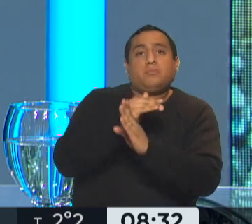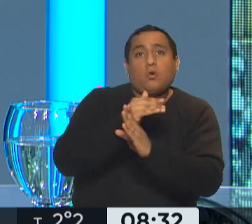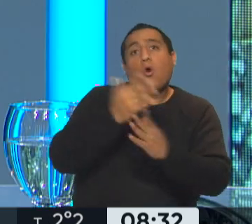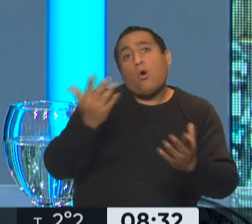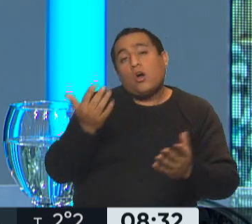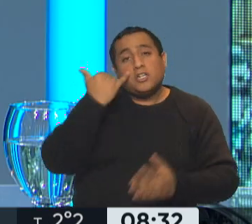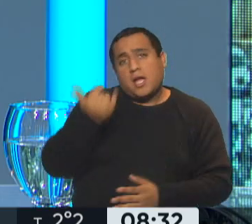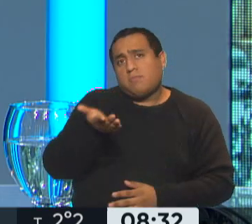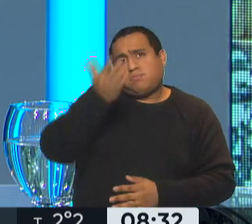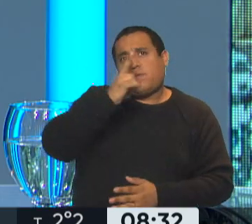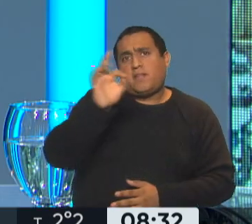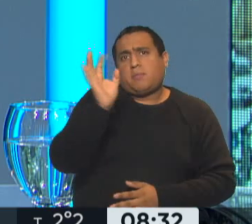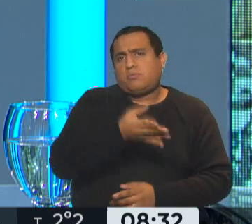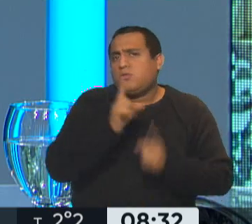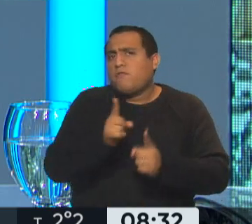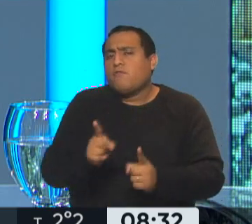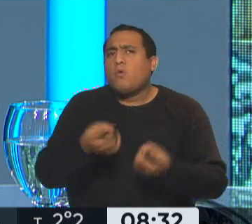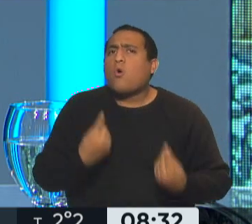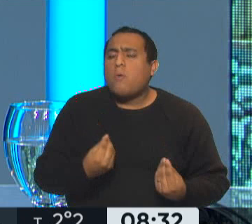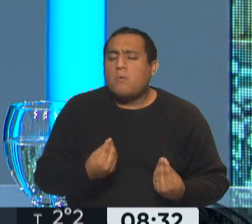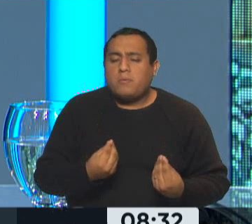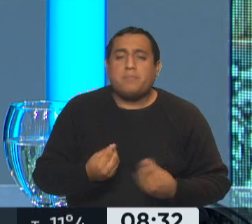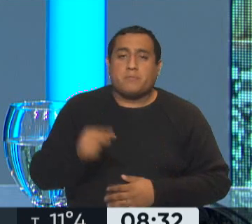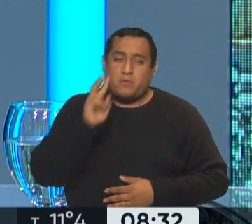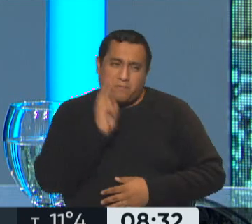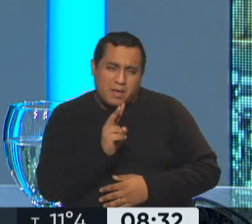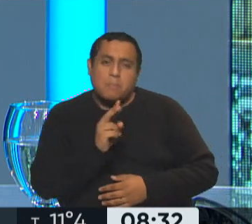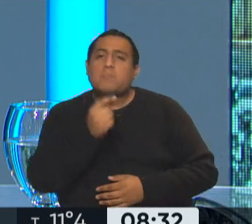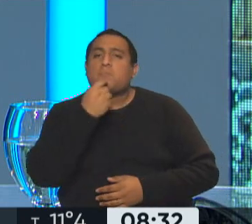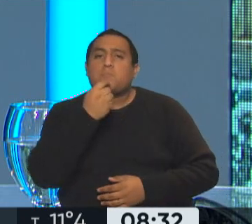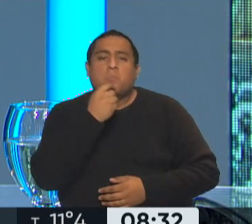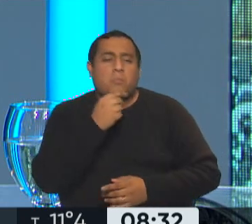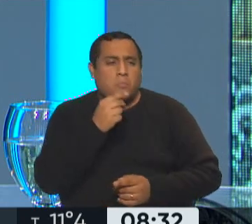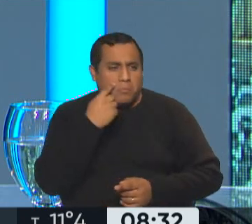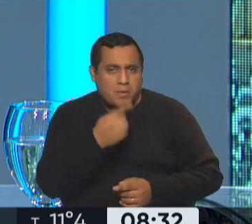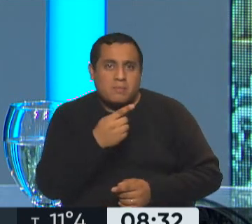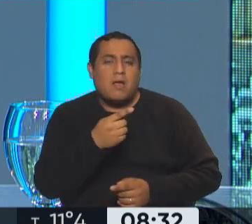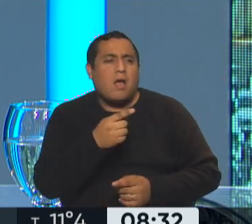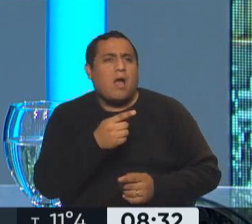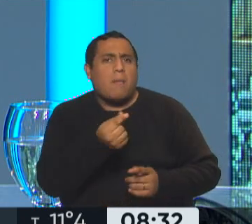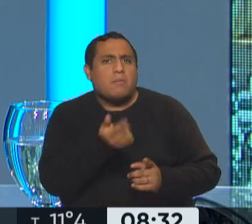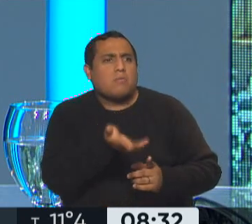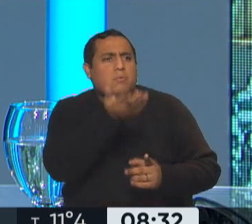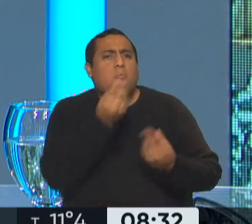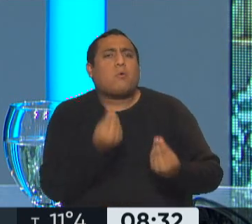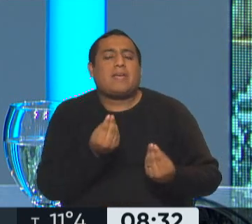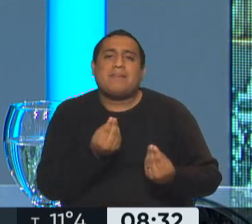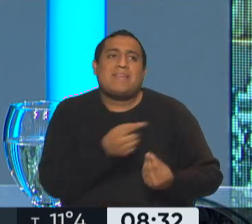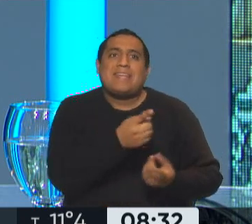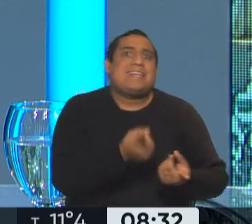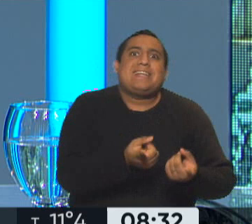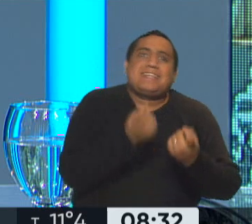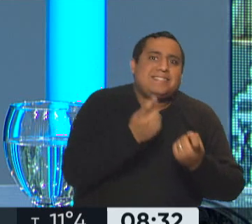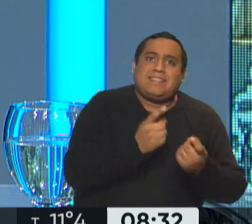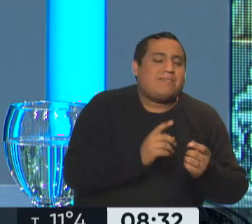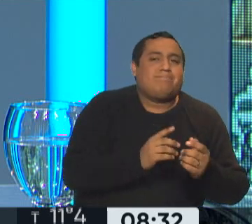La verdad que cuando uno ve un porcentaje, es lo que trata de sobrevivir es esa pyme, ¿no? Porque si hoy no hay lista de